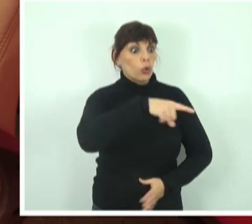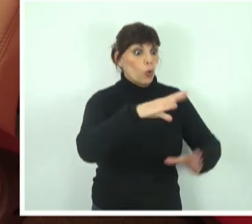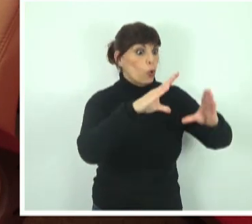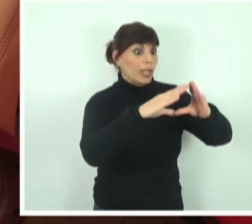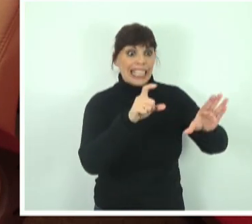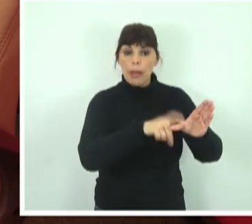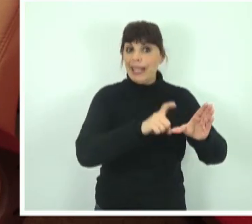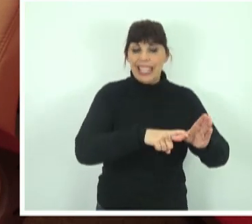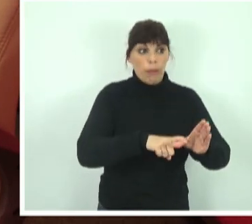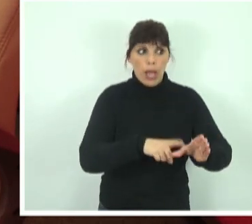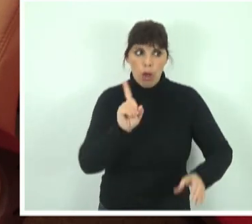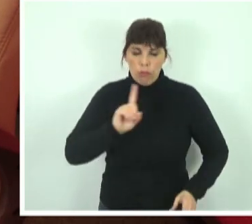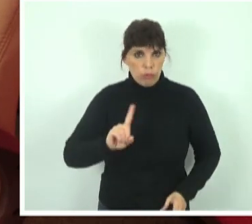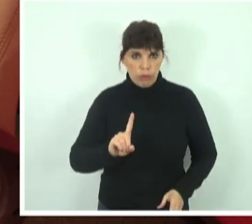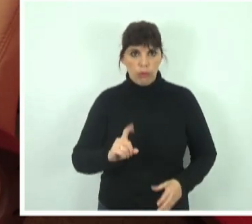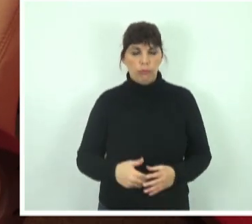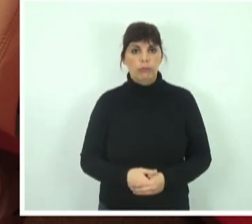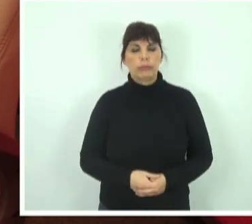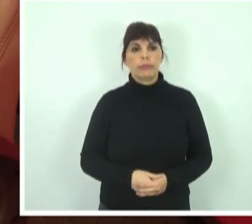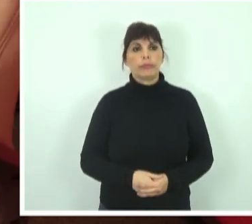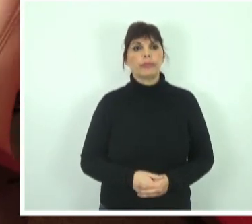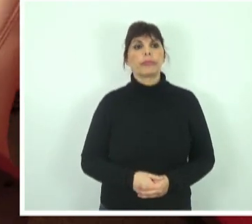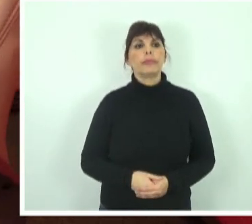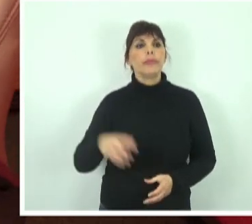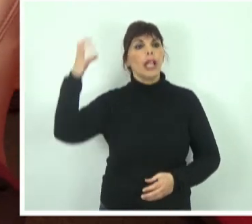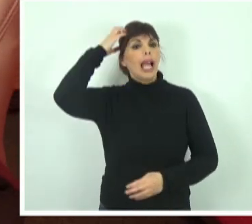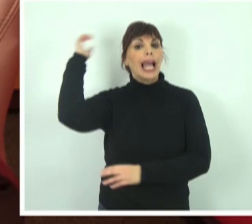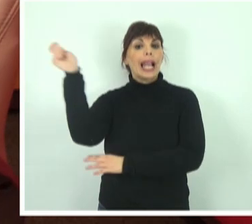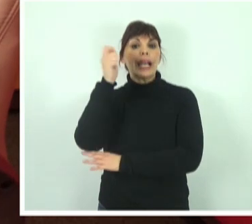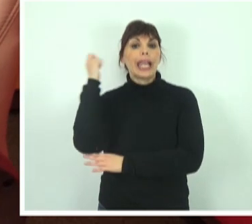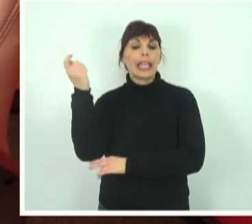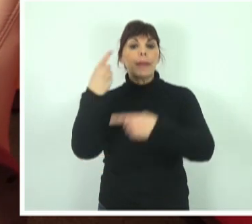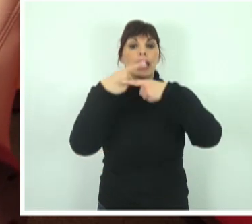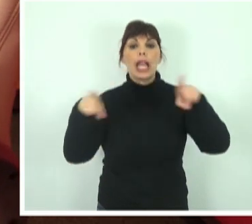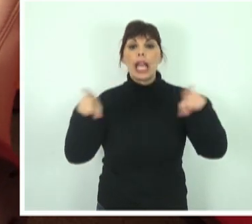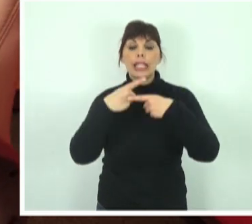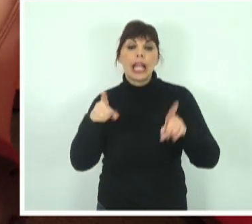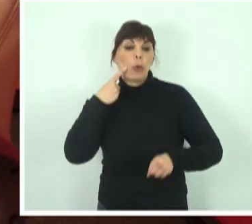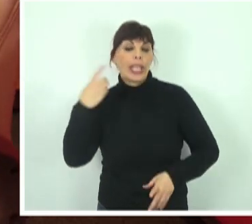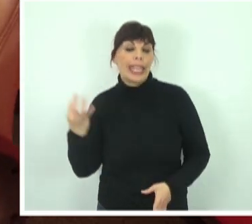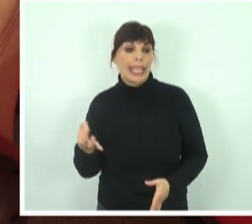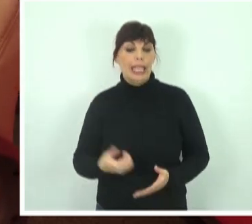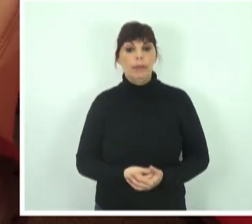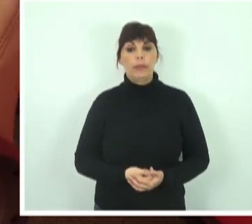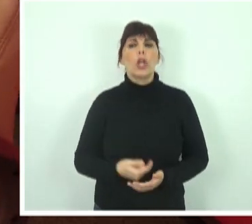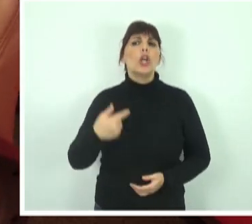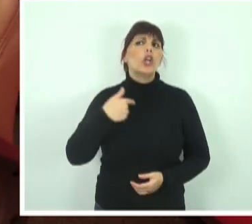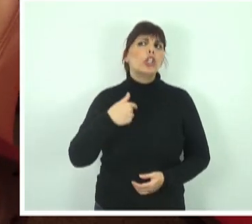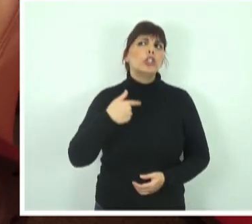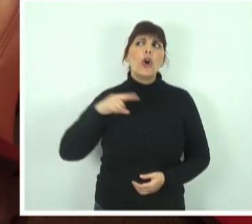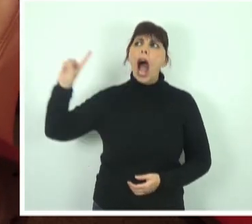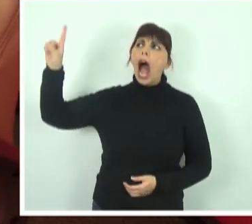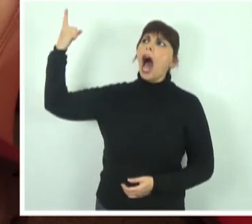iglesia. David, en Salmo 27, versículo 4, dice: una cosa he demandado al